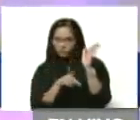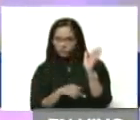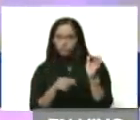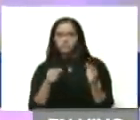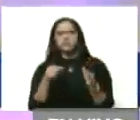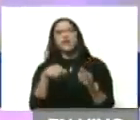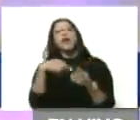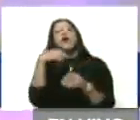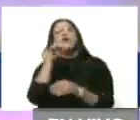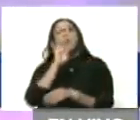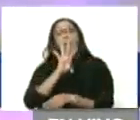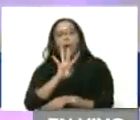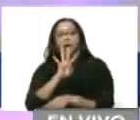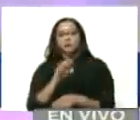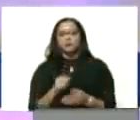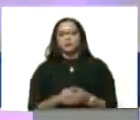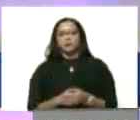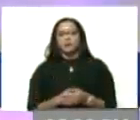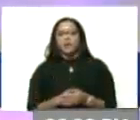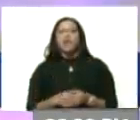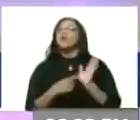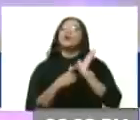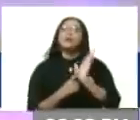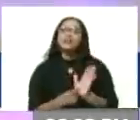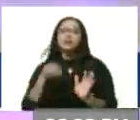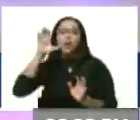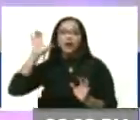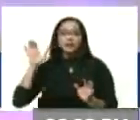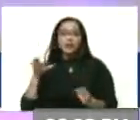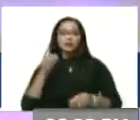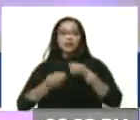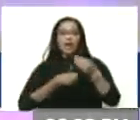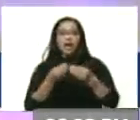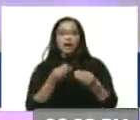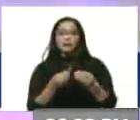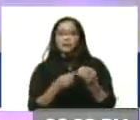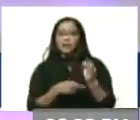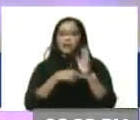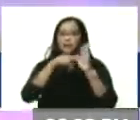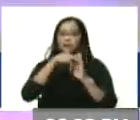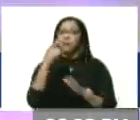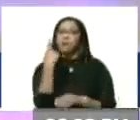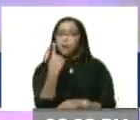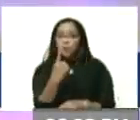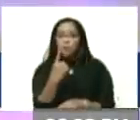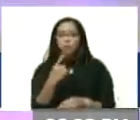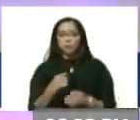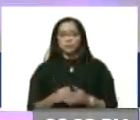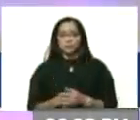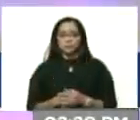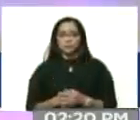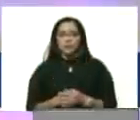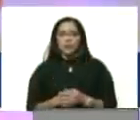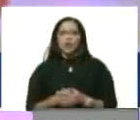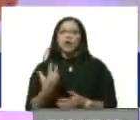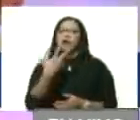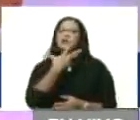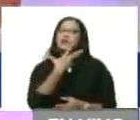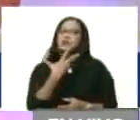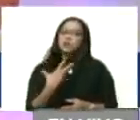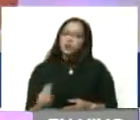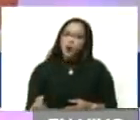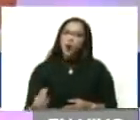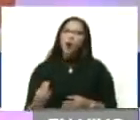Los representantes de los estados a los que se hace referencia en el párrafo 1 de este artículo no